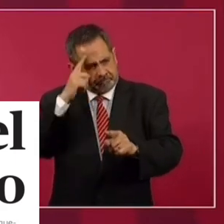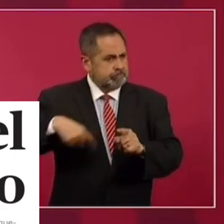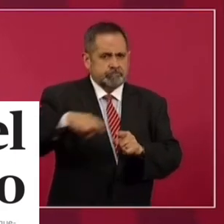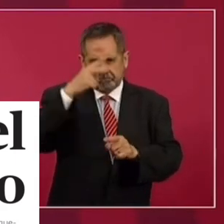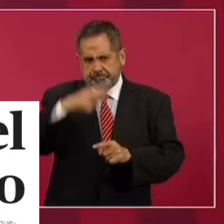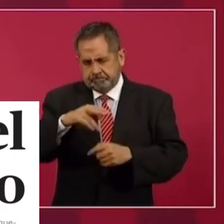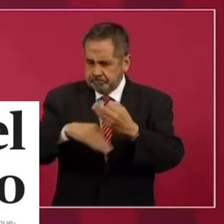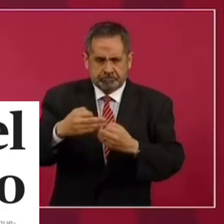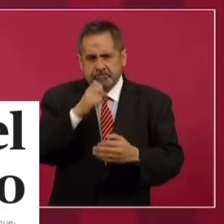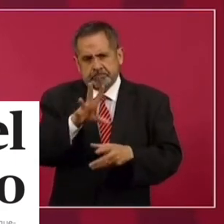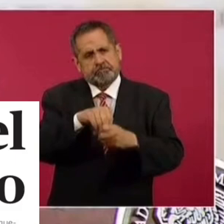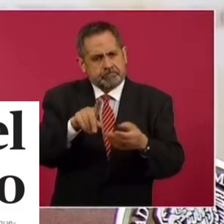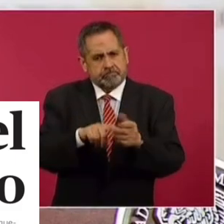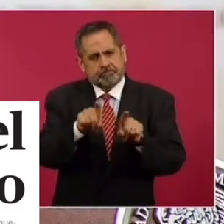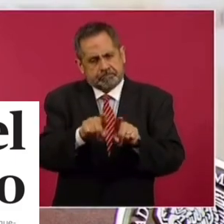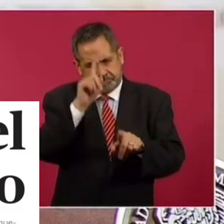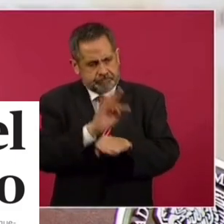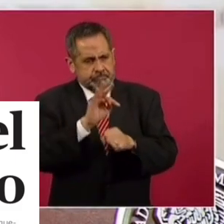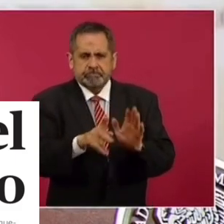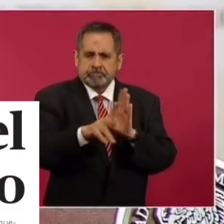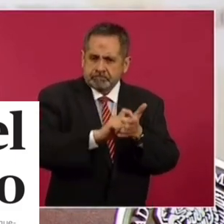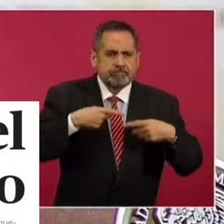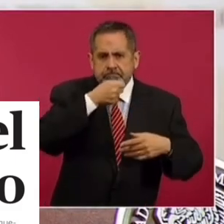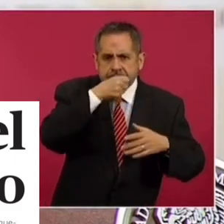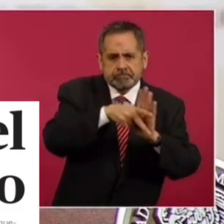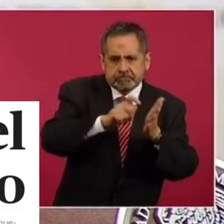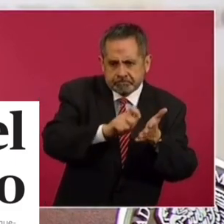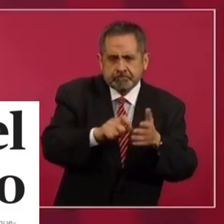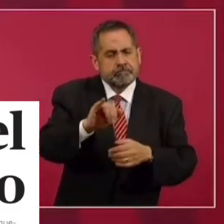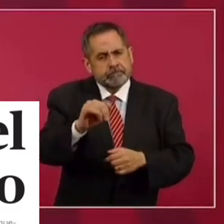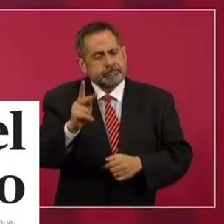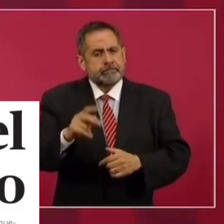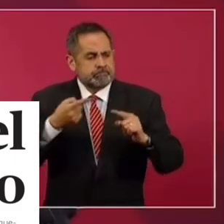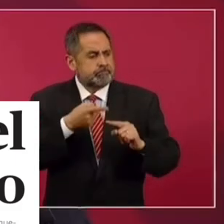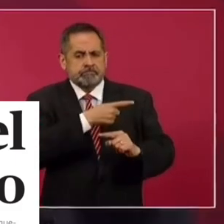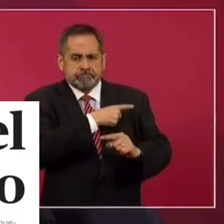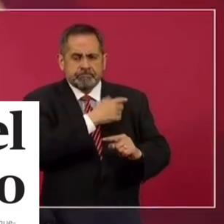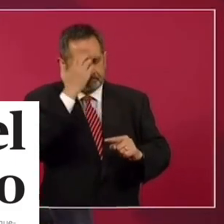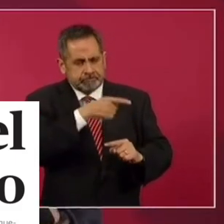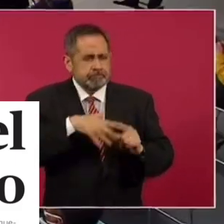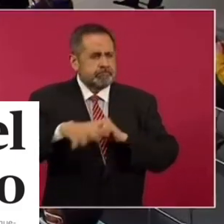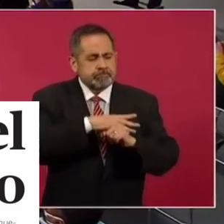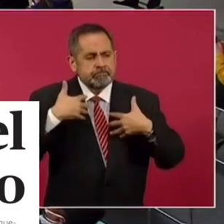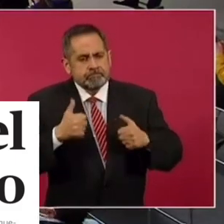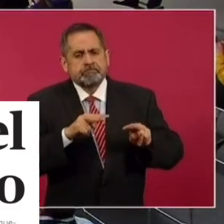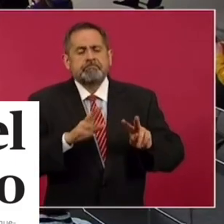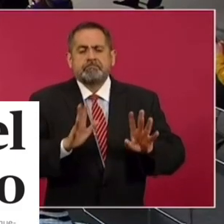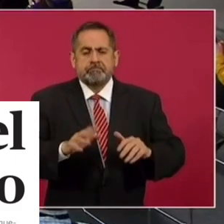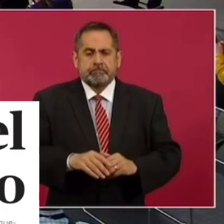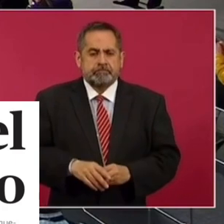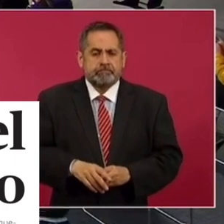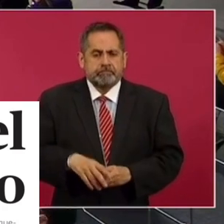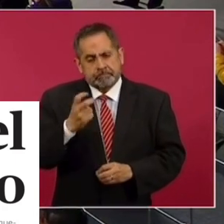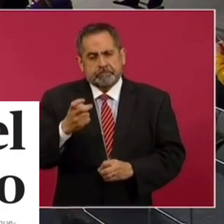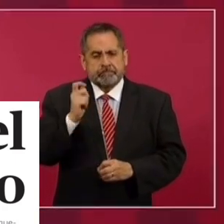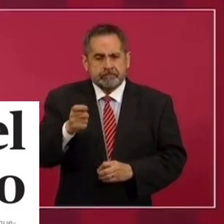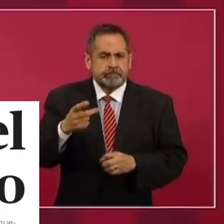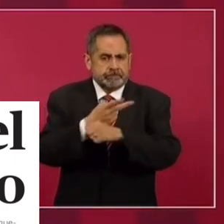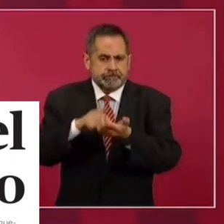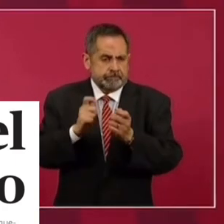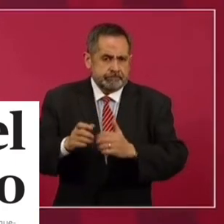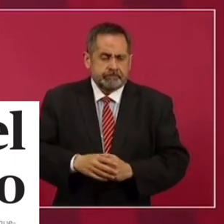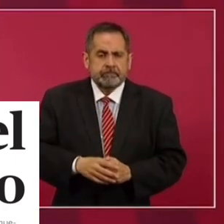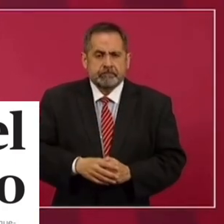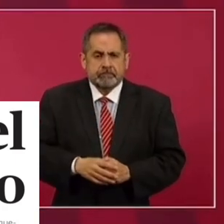los mexicanos y desde luego para proteger a los periodistas. Nada más que tiene que tener un contexto de lo que está